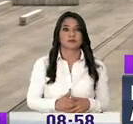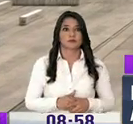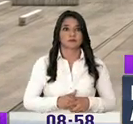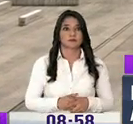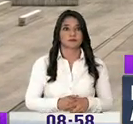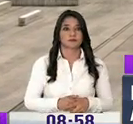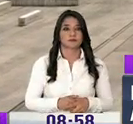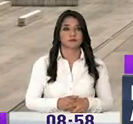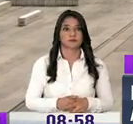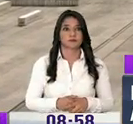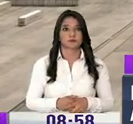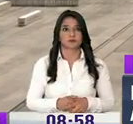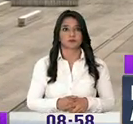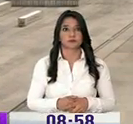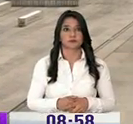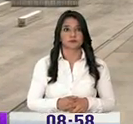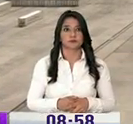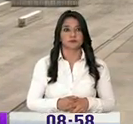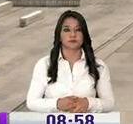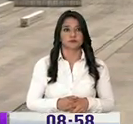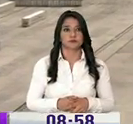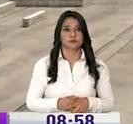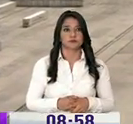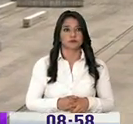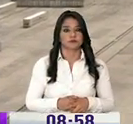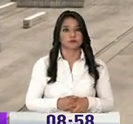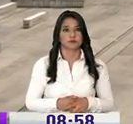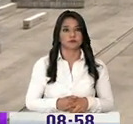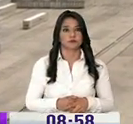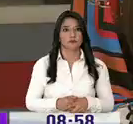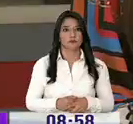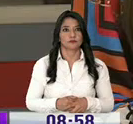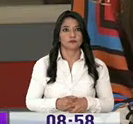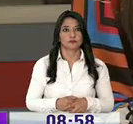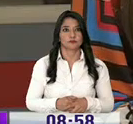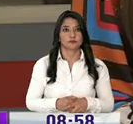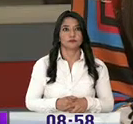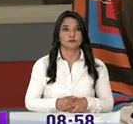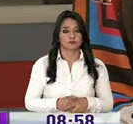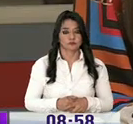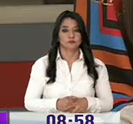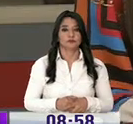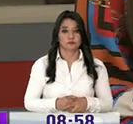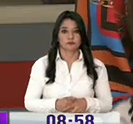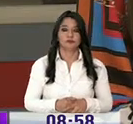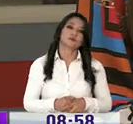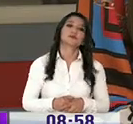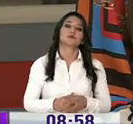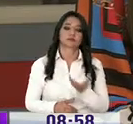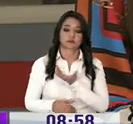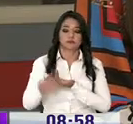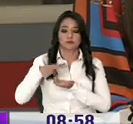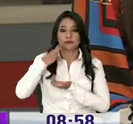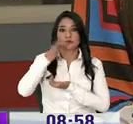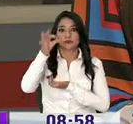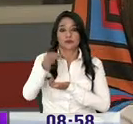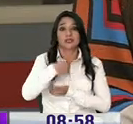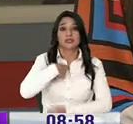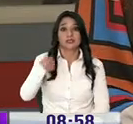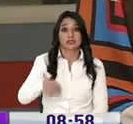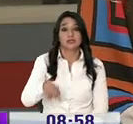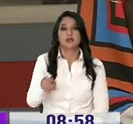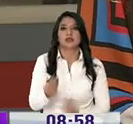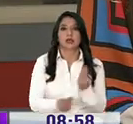Orenses. Desde Machala informó Richard Ceballos. Y la presencia del coronavirus en China ha provocado